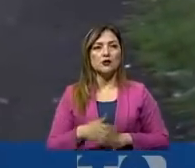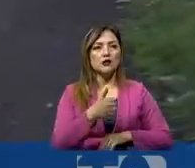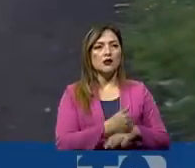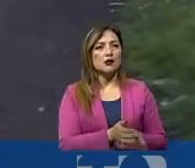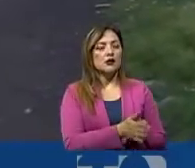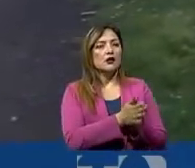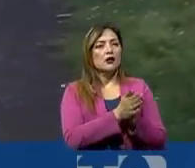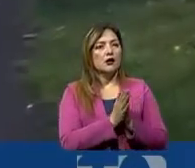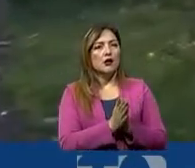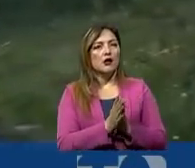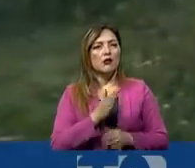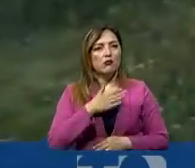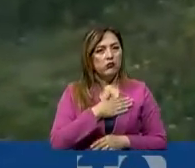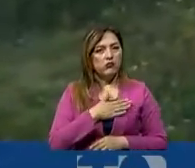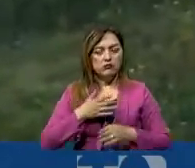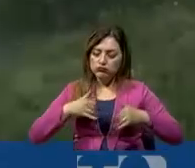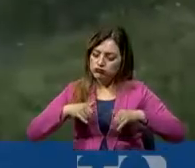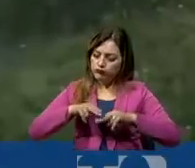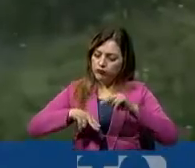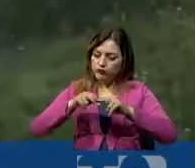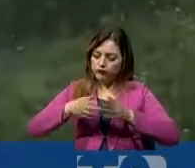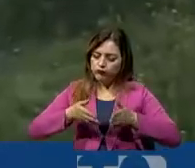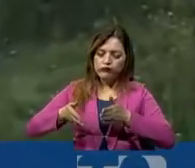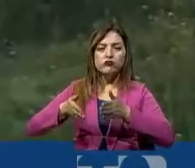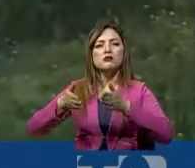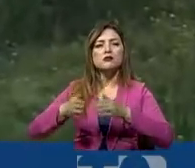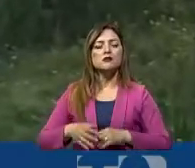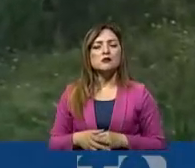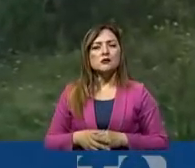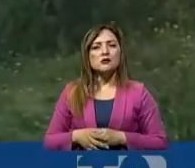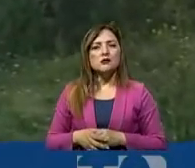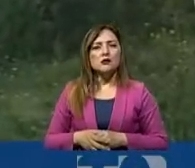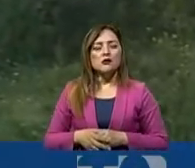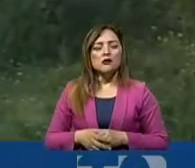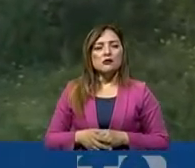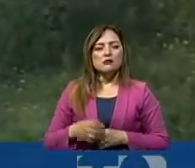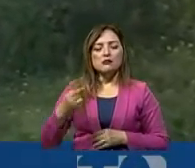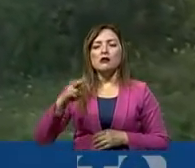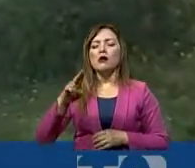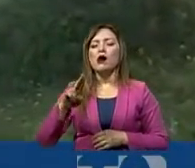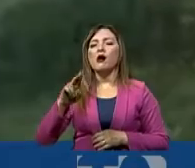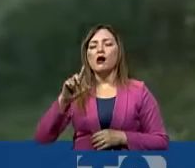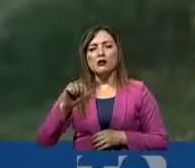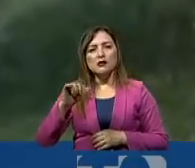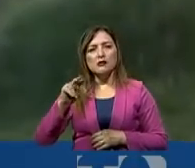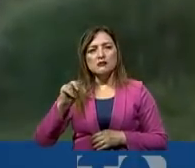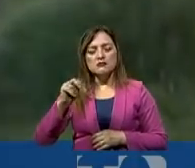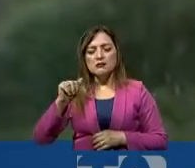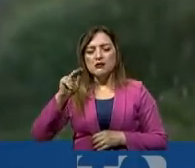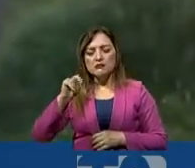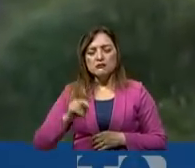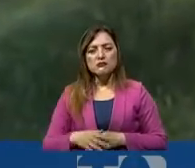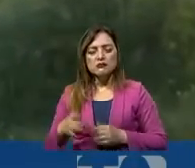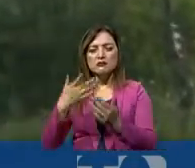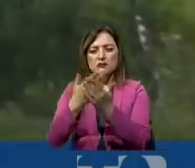ese, que se continúe con la construcción de la avenida desde la avenida Huayanañán hasta la maternidad. Perfecto. Otra de